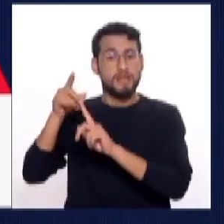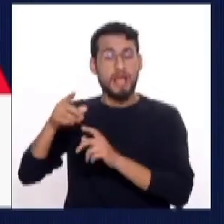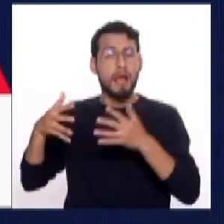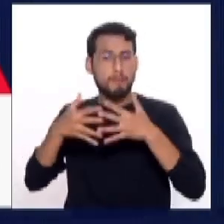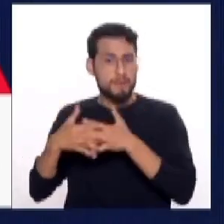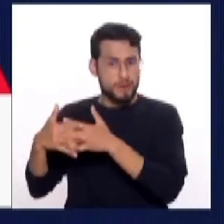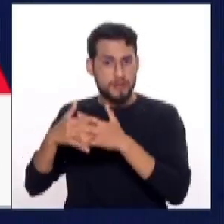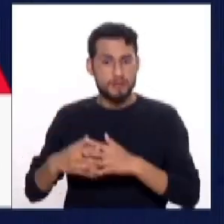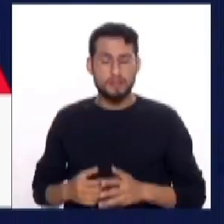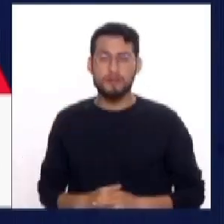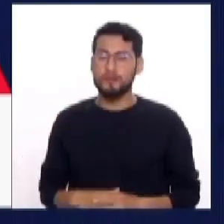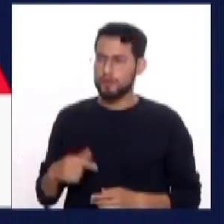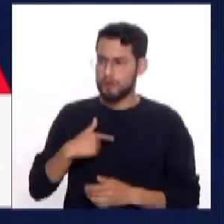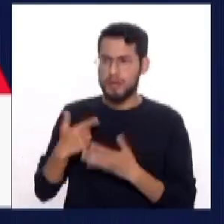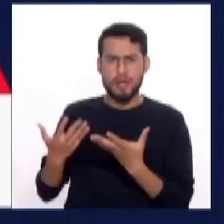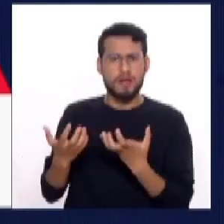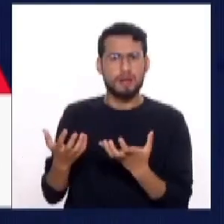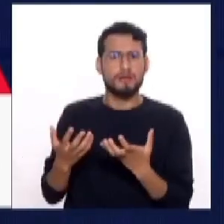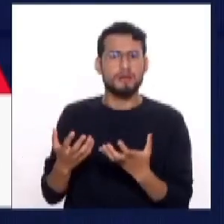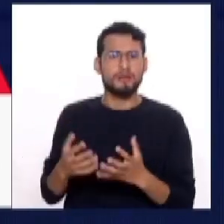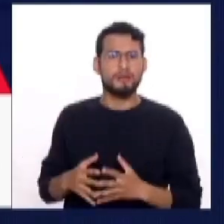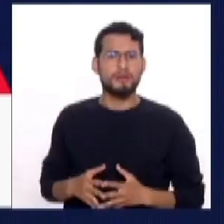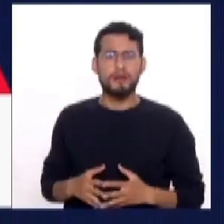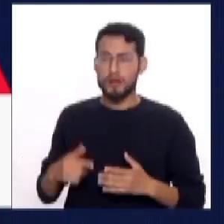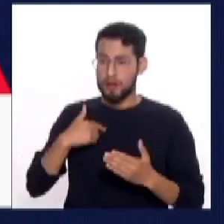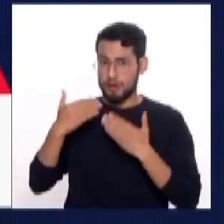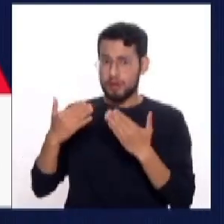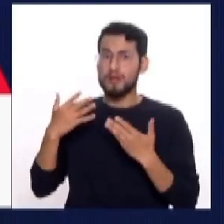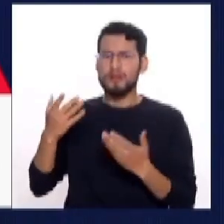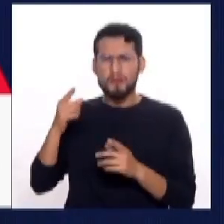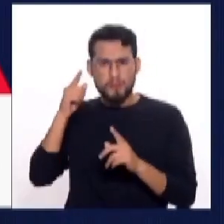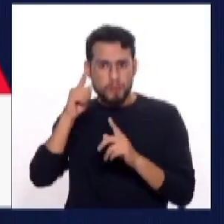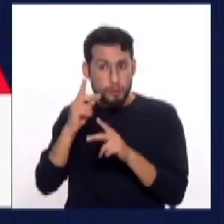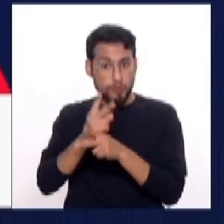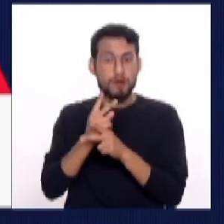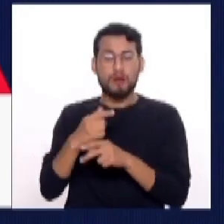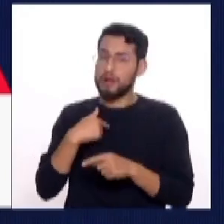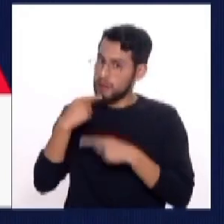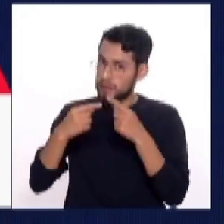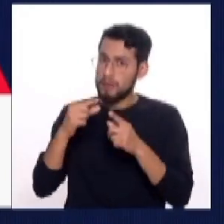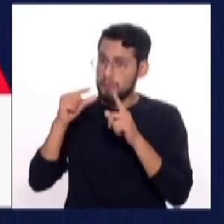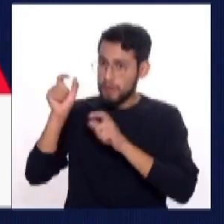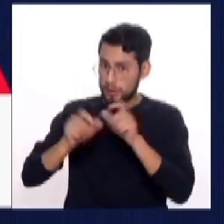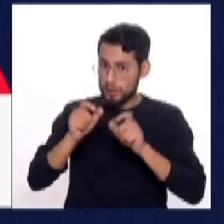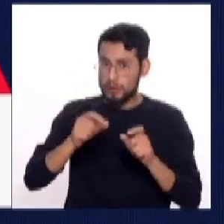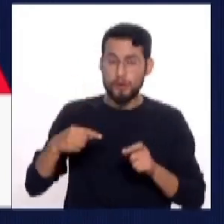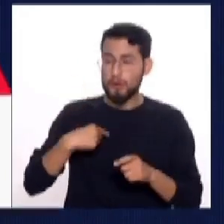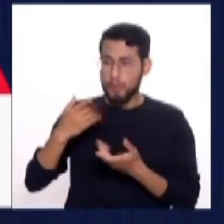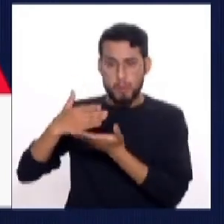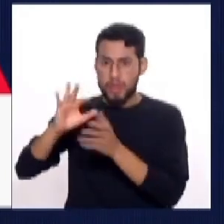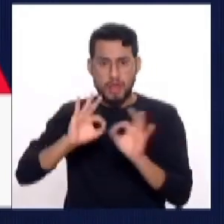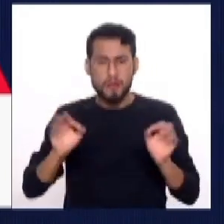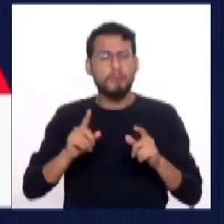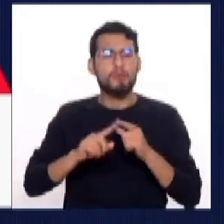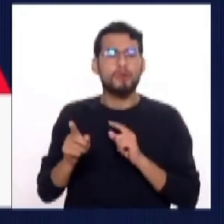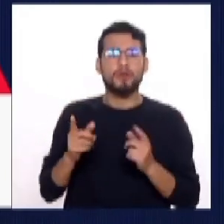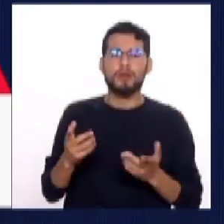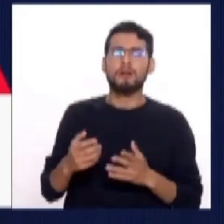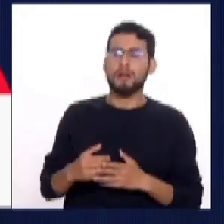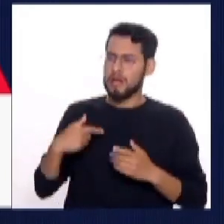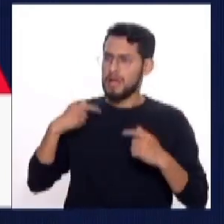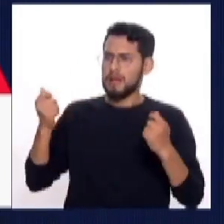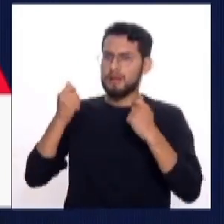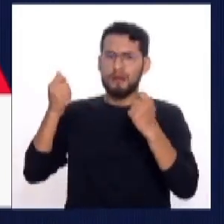Américas Quiero hablar con cautela y quisiera mencionar a unas personas no excluyo a nadie pero hemos